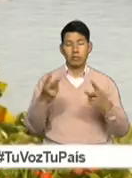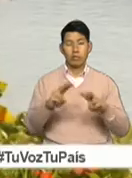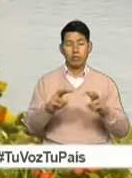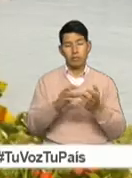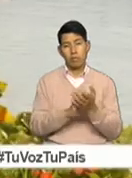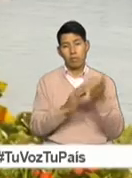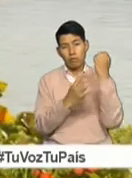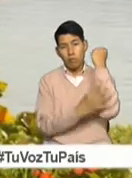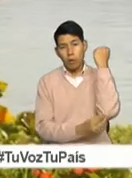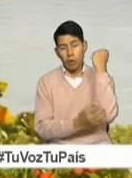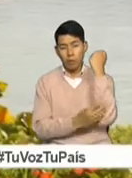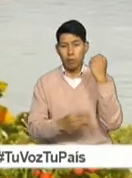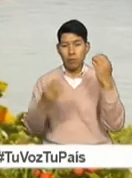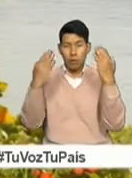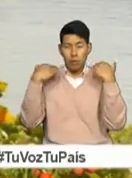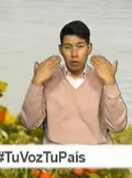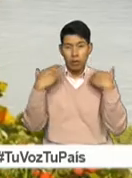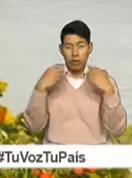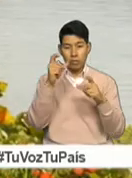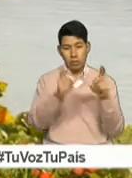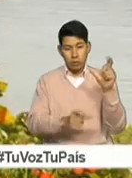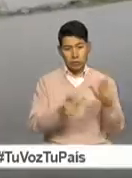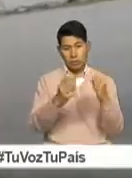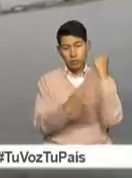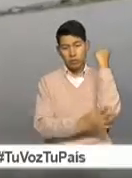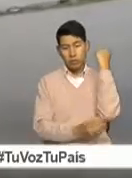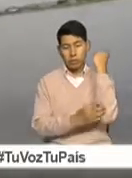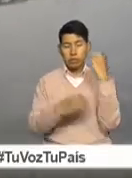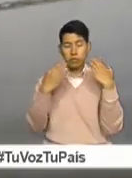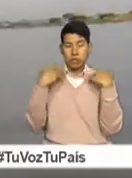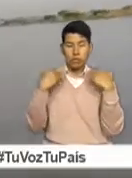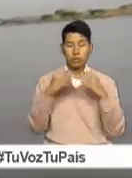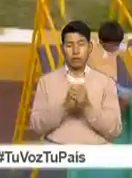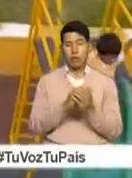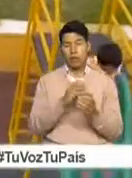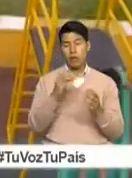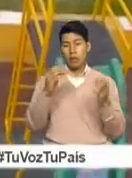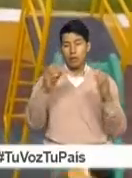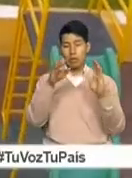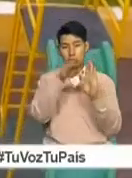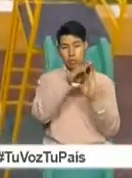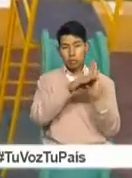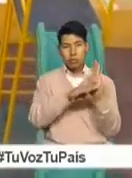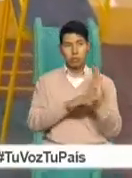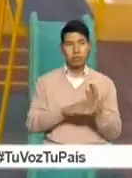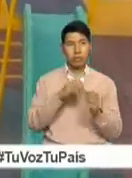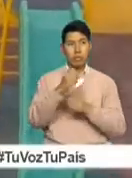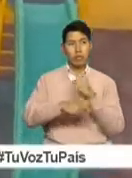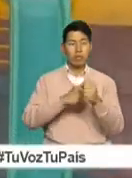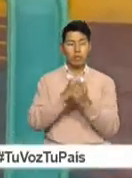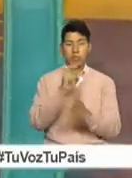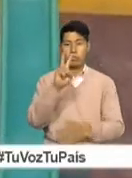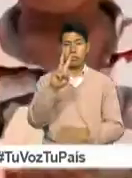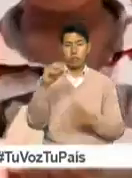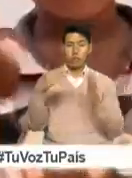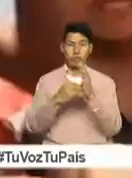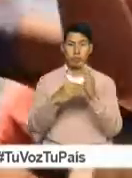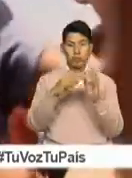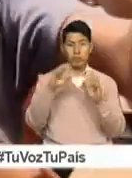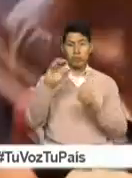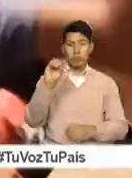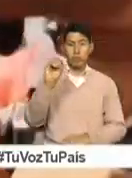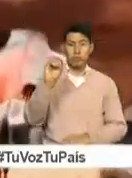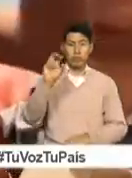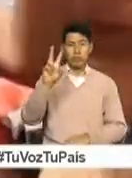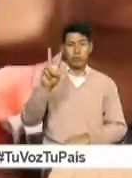extrema guayaquil bajo 43 puntos porcentuales entre el 2007 y el 2017 siendo la segunda